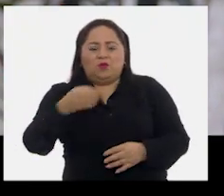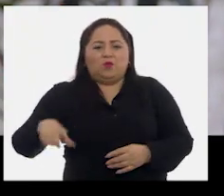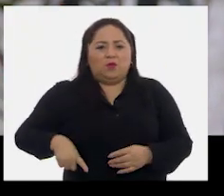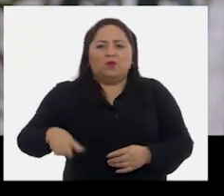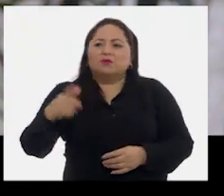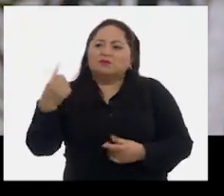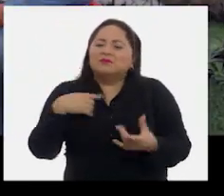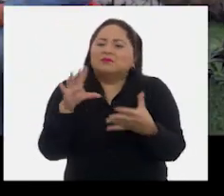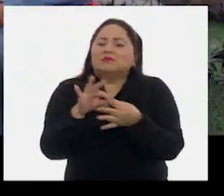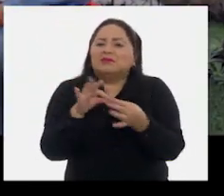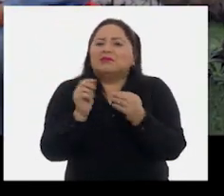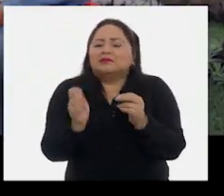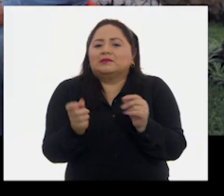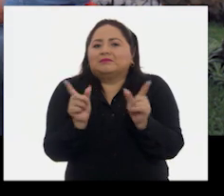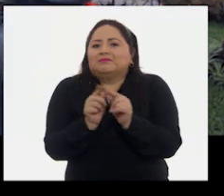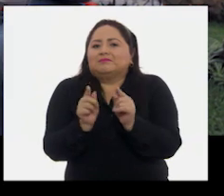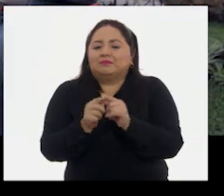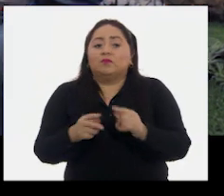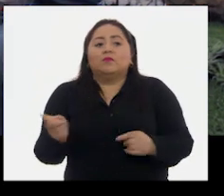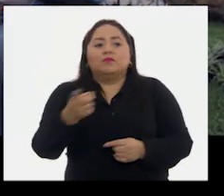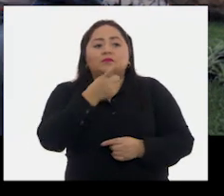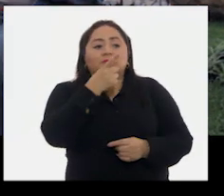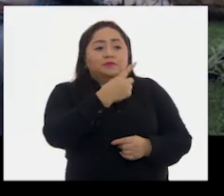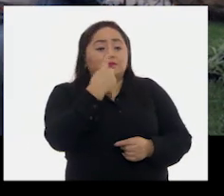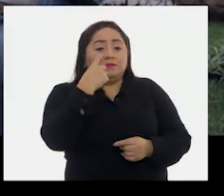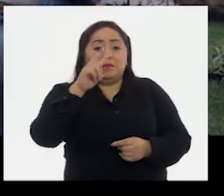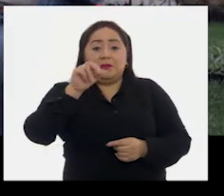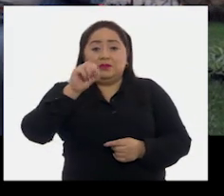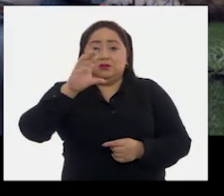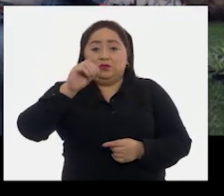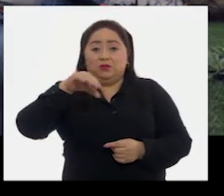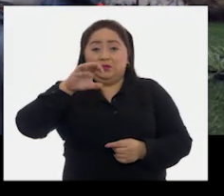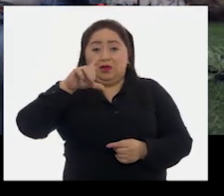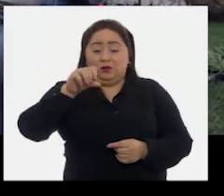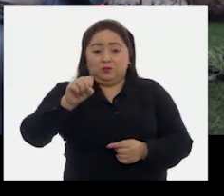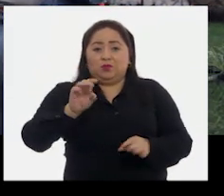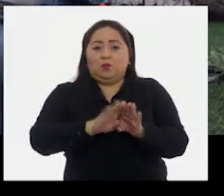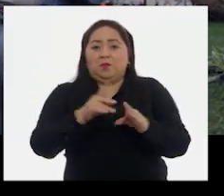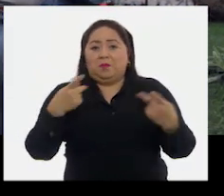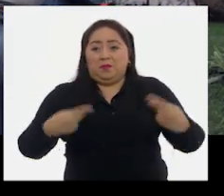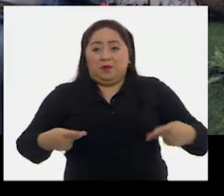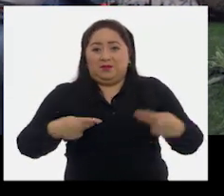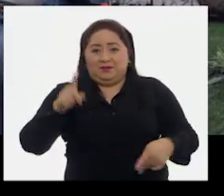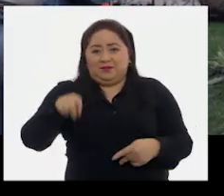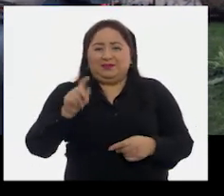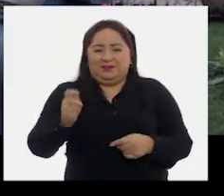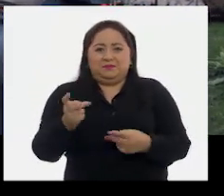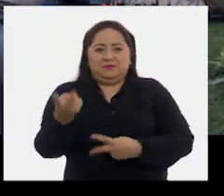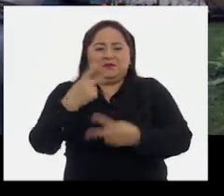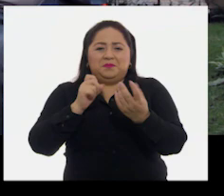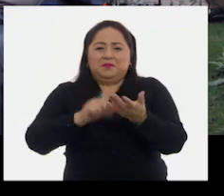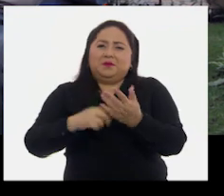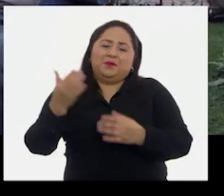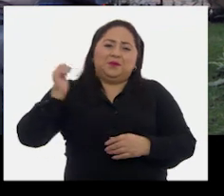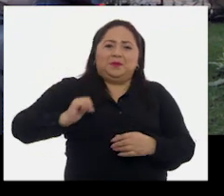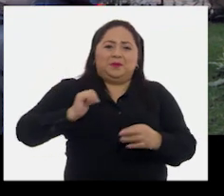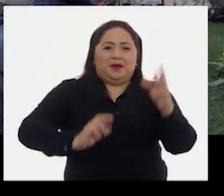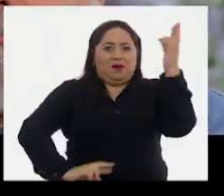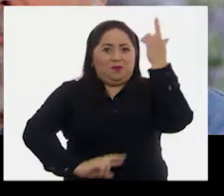nos puedes platicar de esto? Mira, Vasconcelos como personaje que surge de la propia revolución